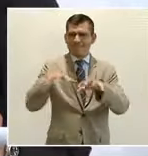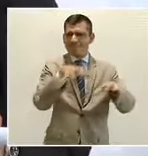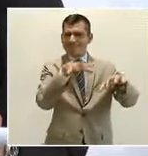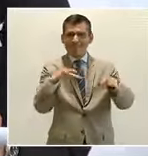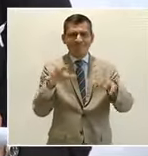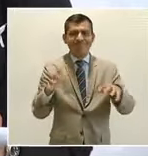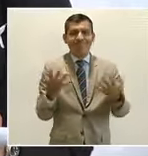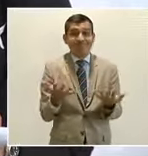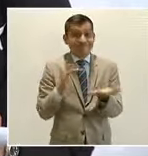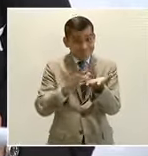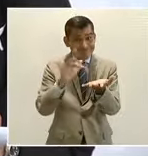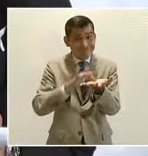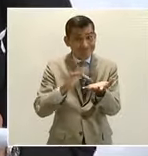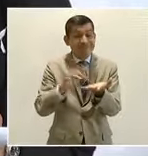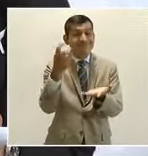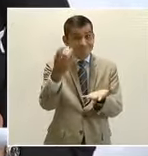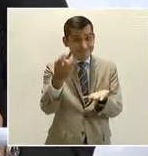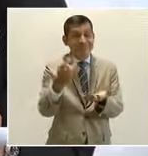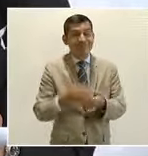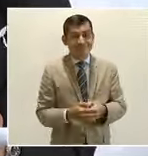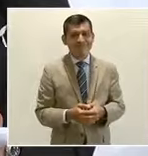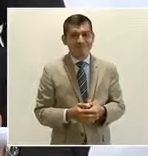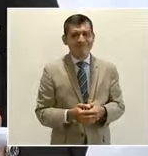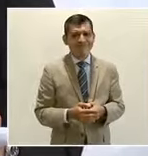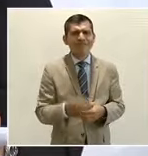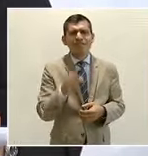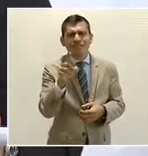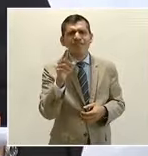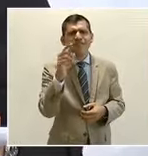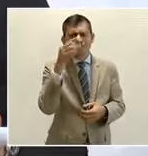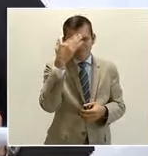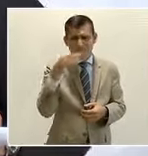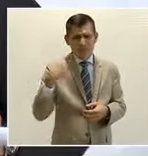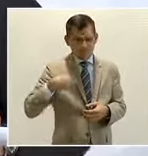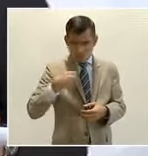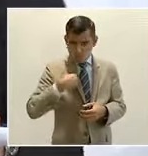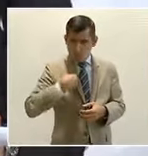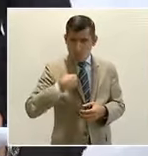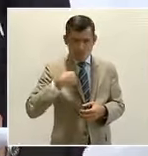ustedes creen que yo no luché